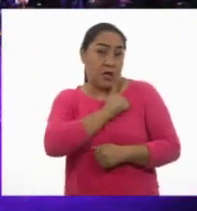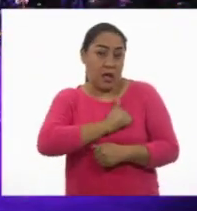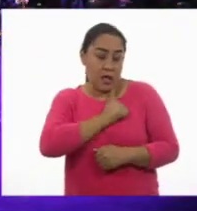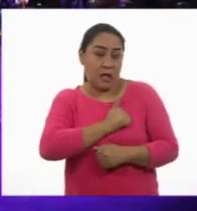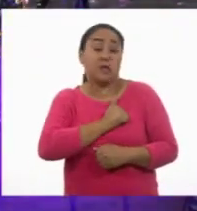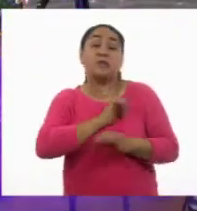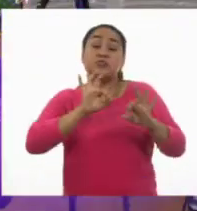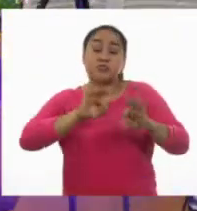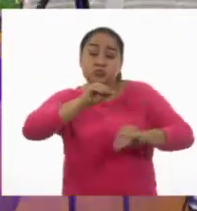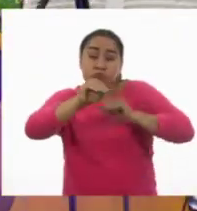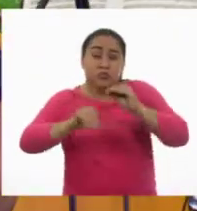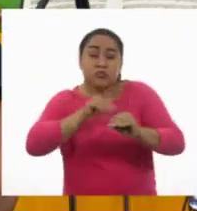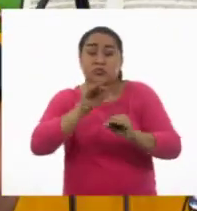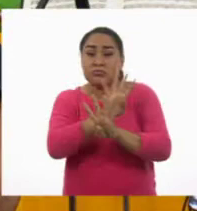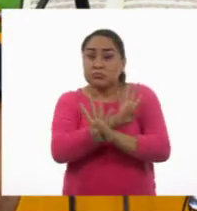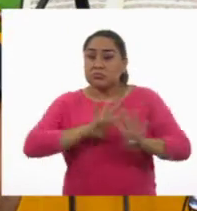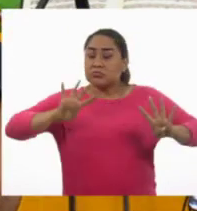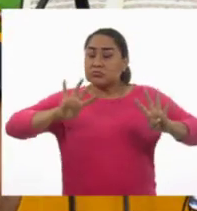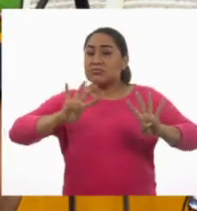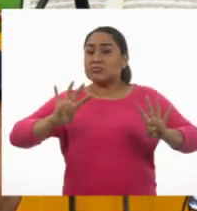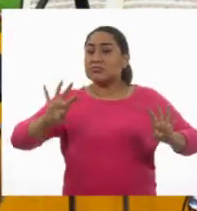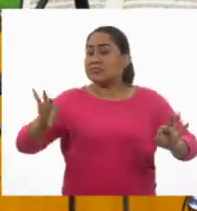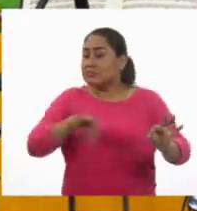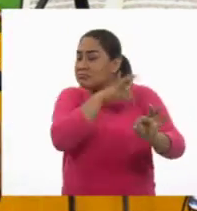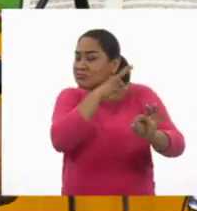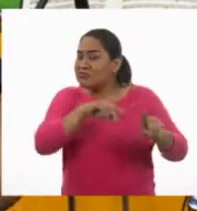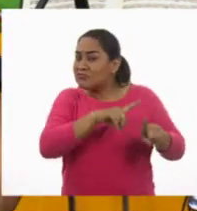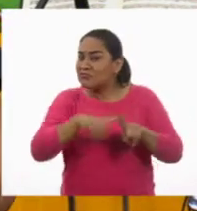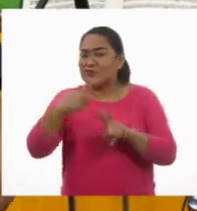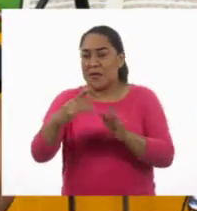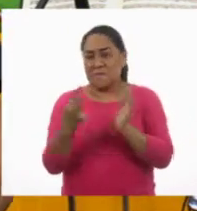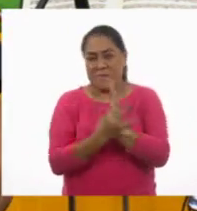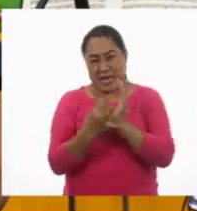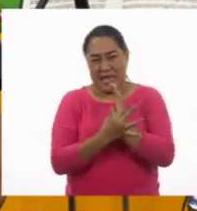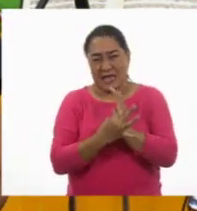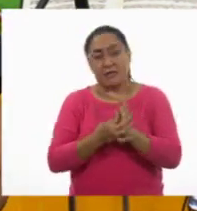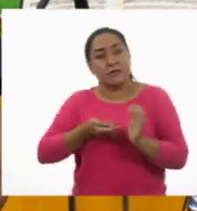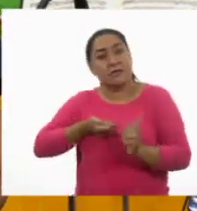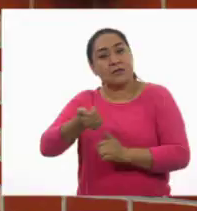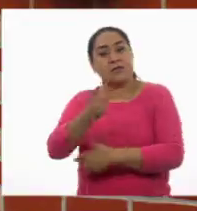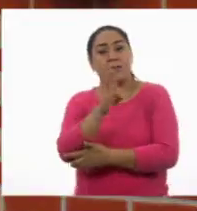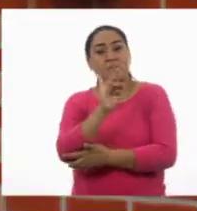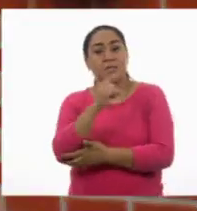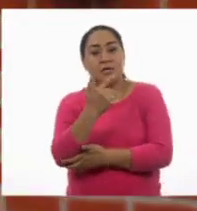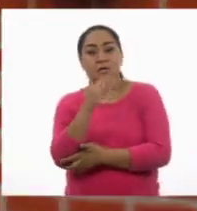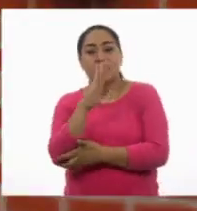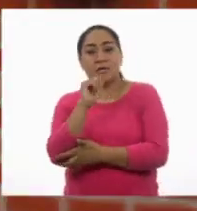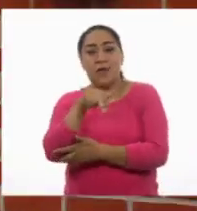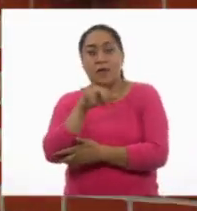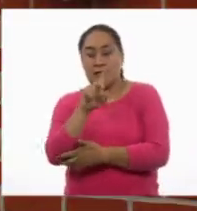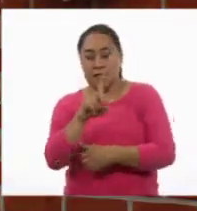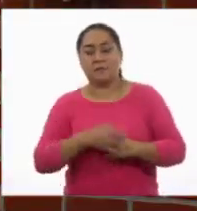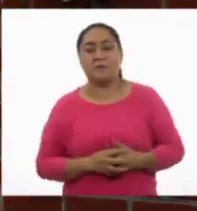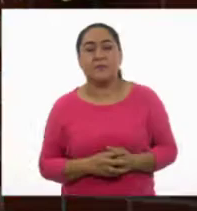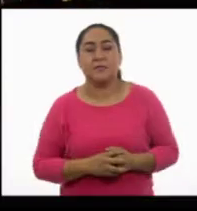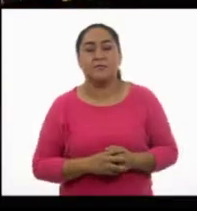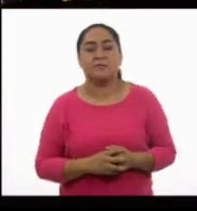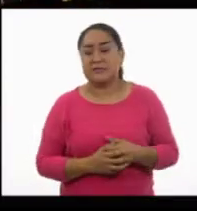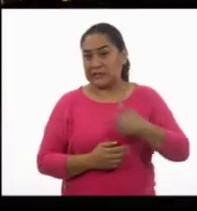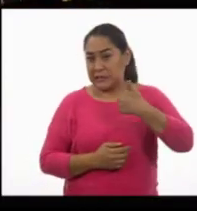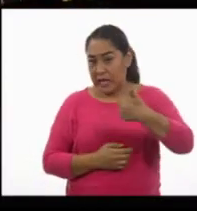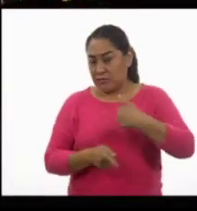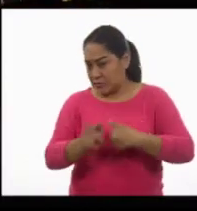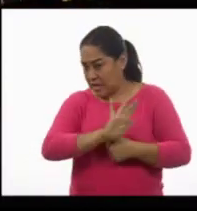gran orquesta con instrumentos de metal? Este tipo de bandas se llama Big Band. 6. ¿Sabías que tocar